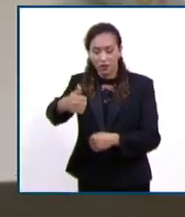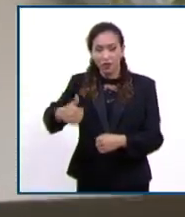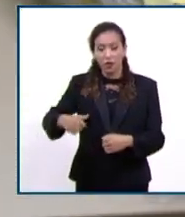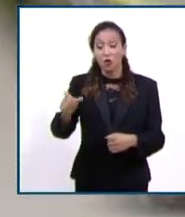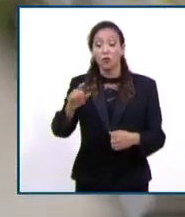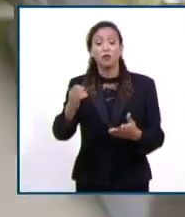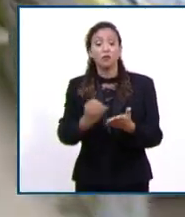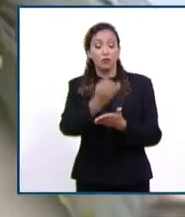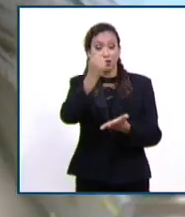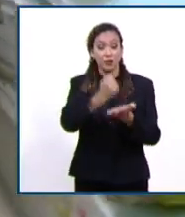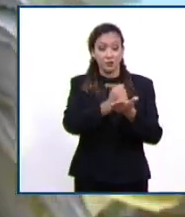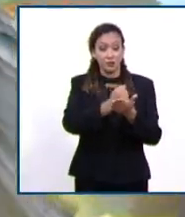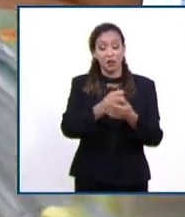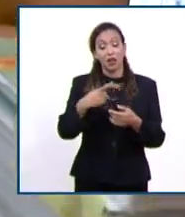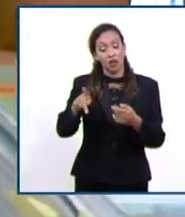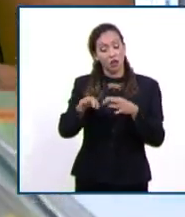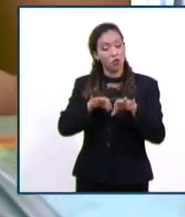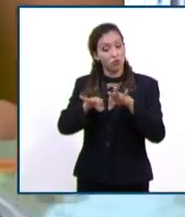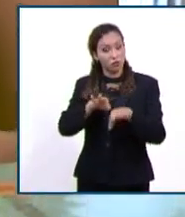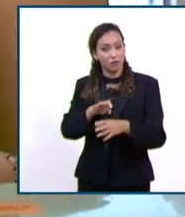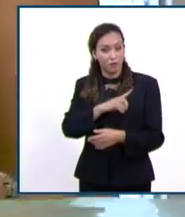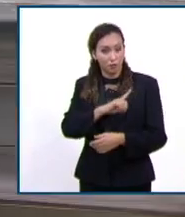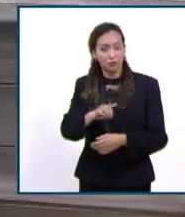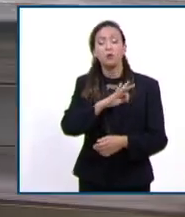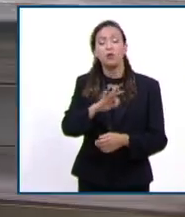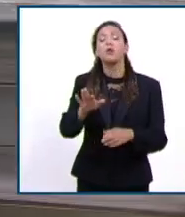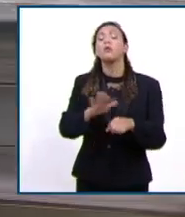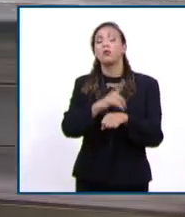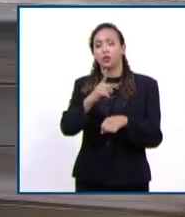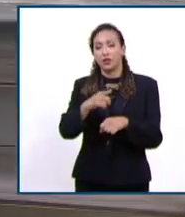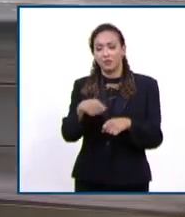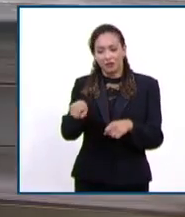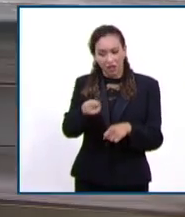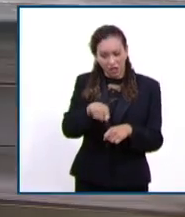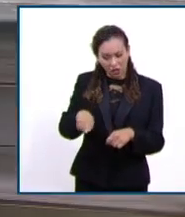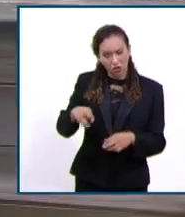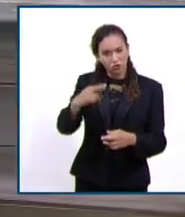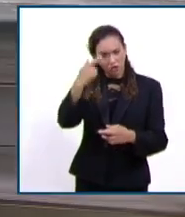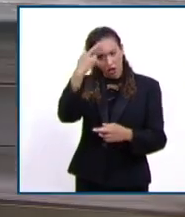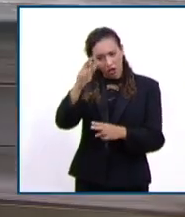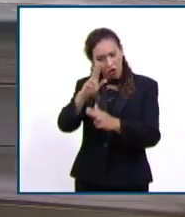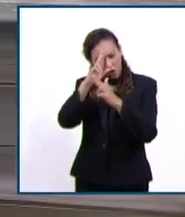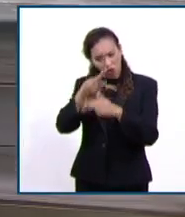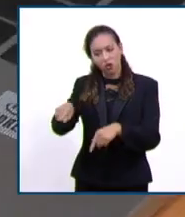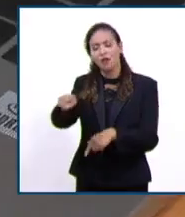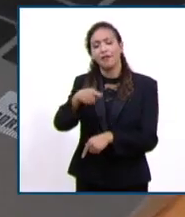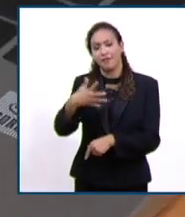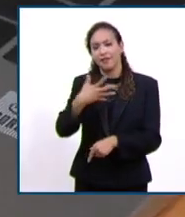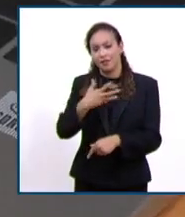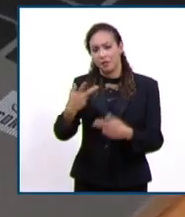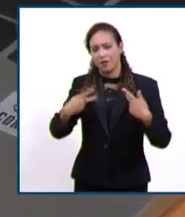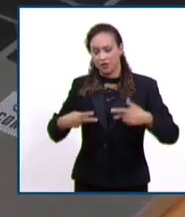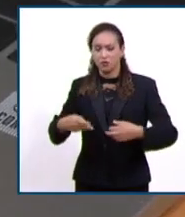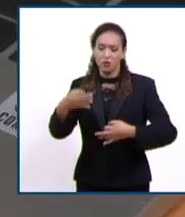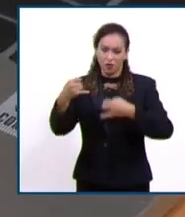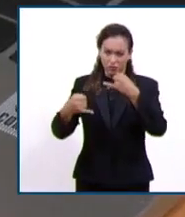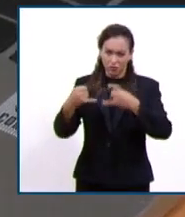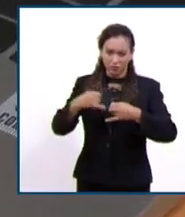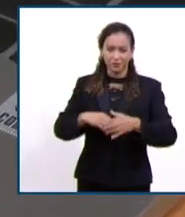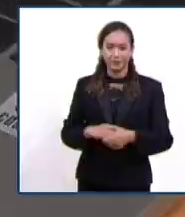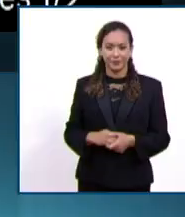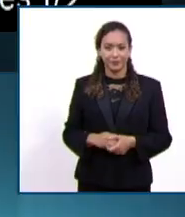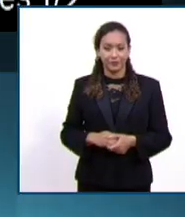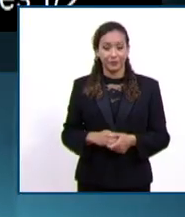emitir sus resoluciones, sin que esto implique poner en duda la integridad y honorabilidad de las y los juzgadores.